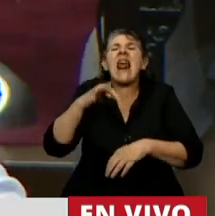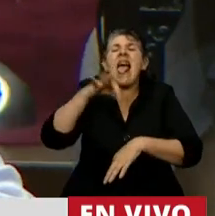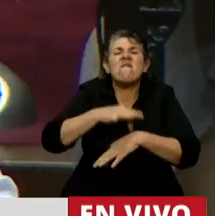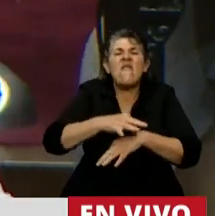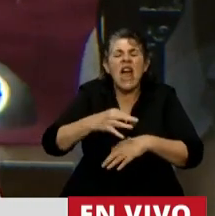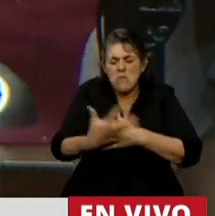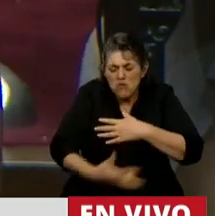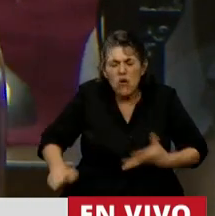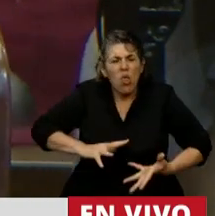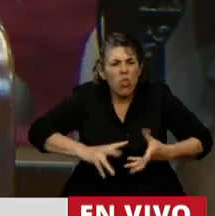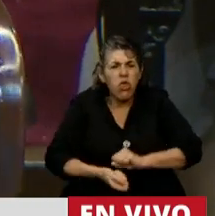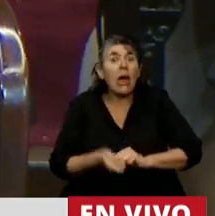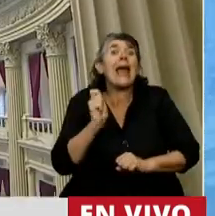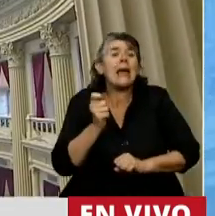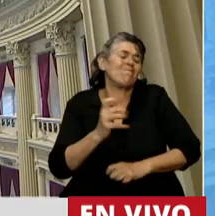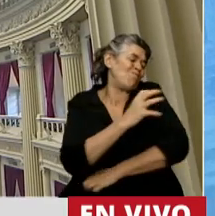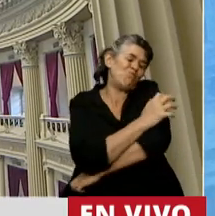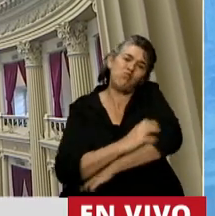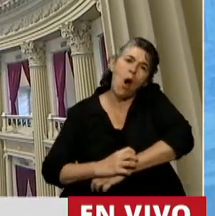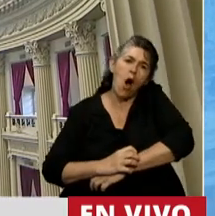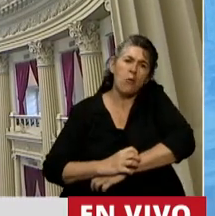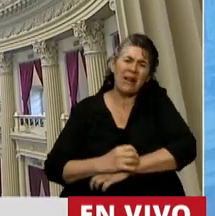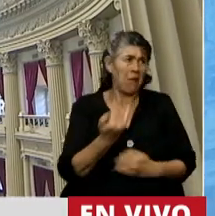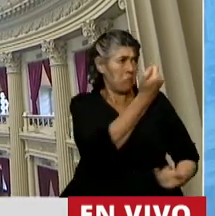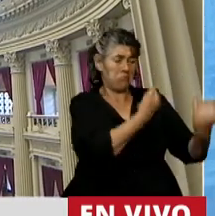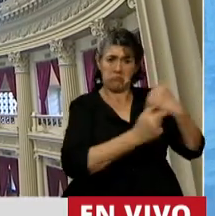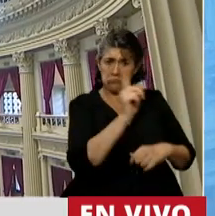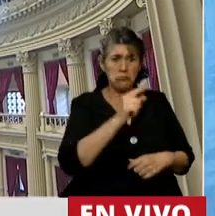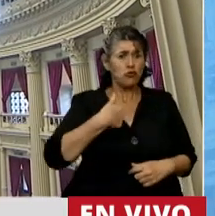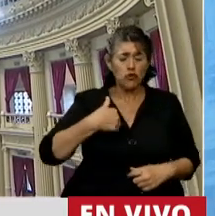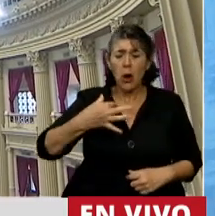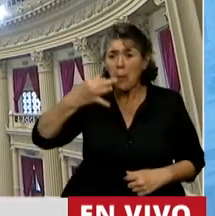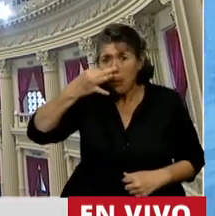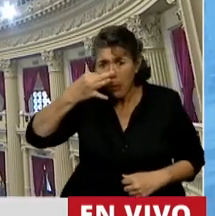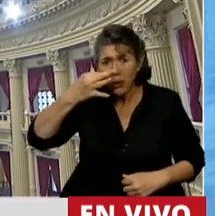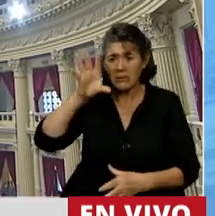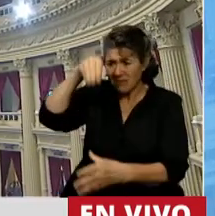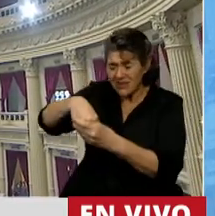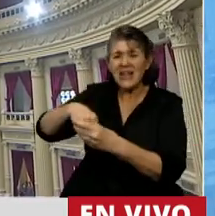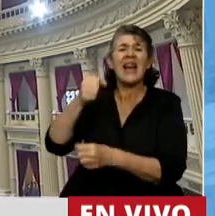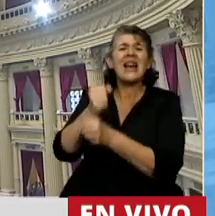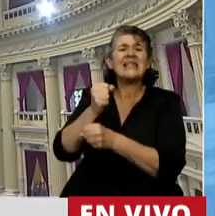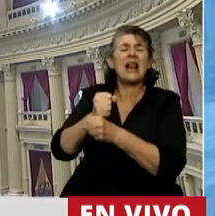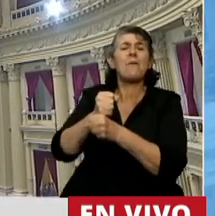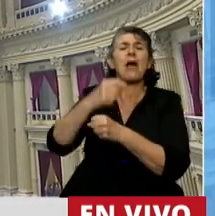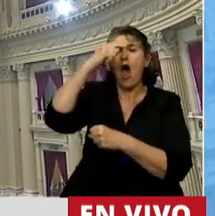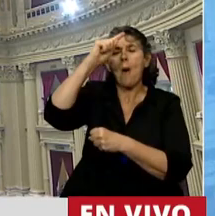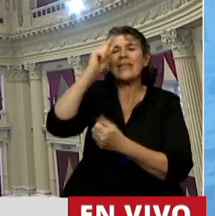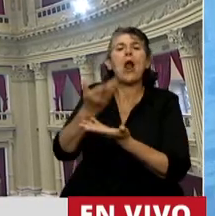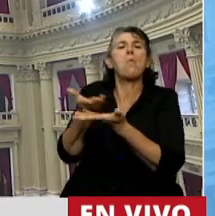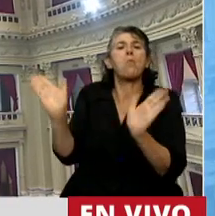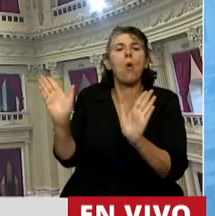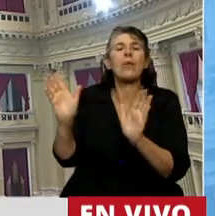Y nadie me lo contó, lo vi yo una y otra vez trabajando en un hospital público durante toda mi vida en la provincia de